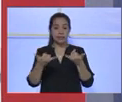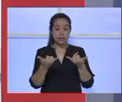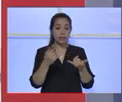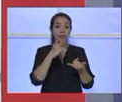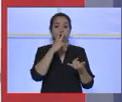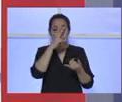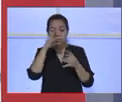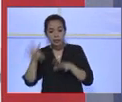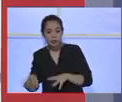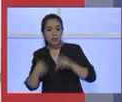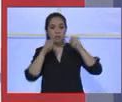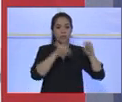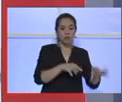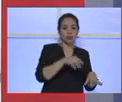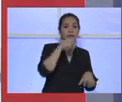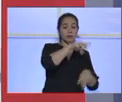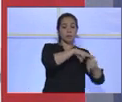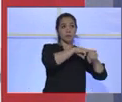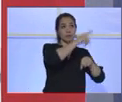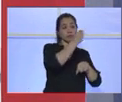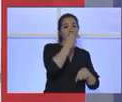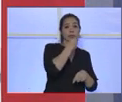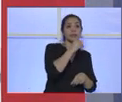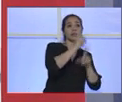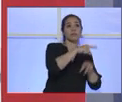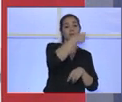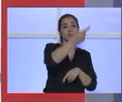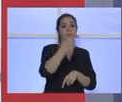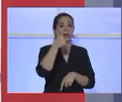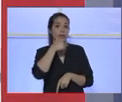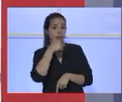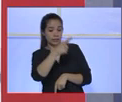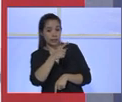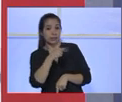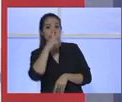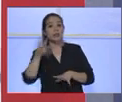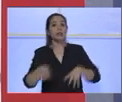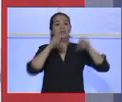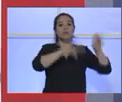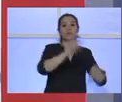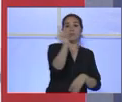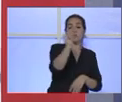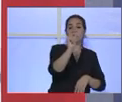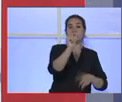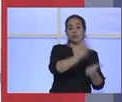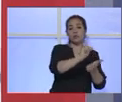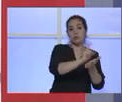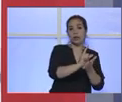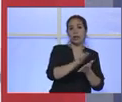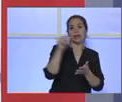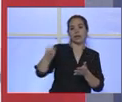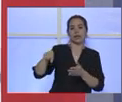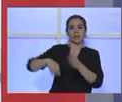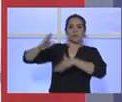Le peticioné al presidente y al ministro. Uh-huh. De Hacienda que nos dé la oportunidad de buscar otro local. Interín, construimos nuestro aeropuerto y seguramente un